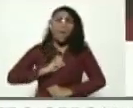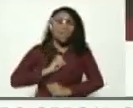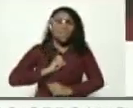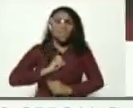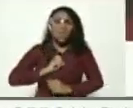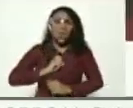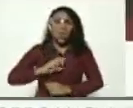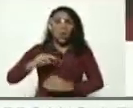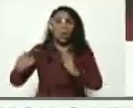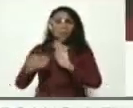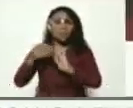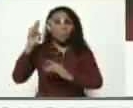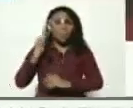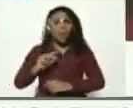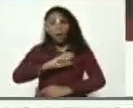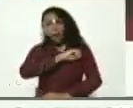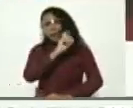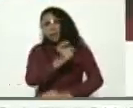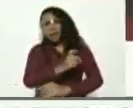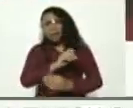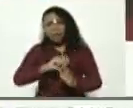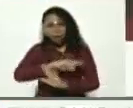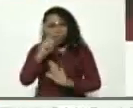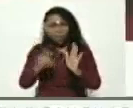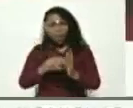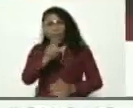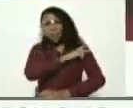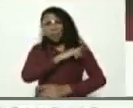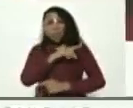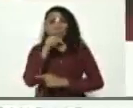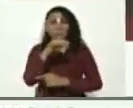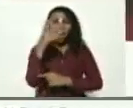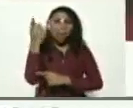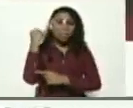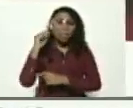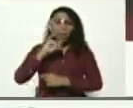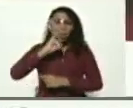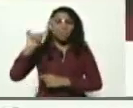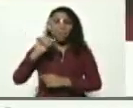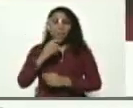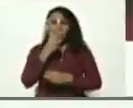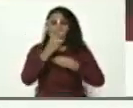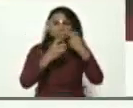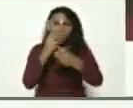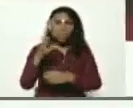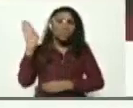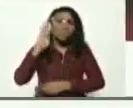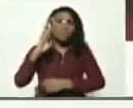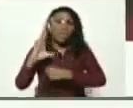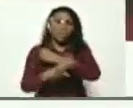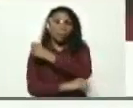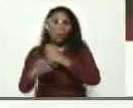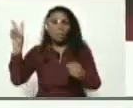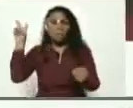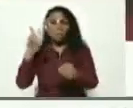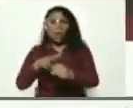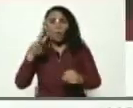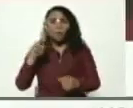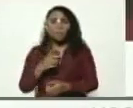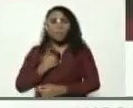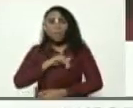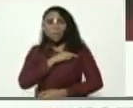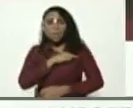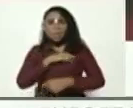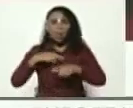General en jefe, usted que ayer denunció una incursión ilícita, violación de